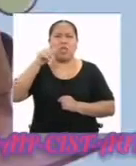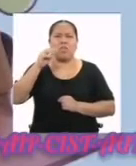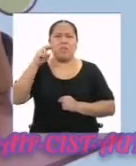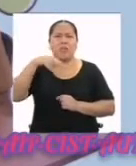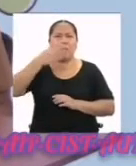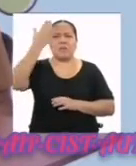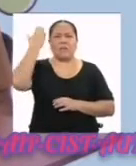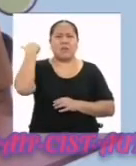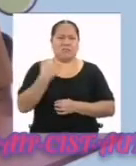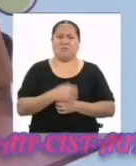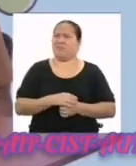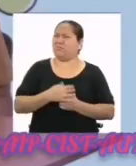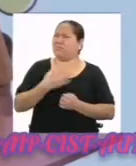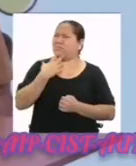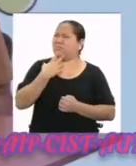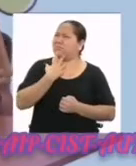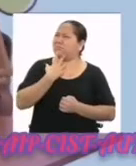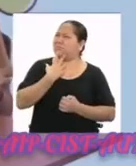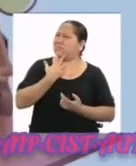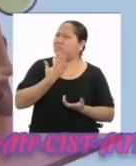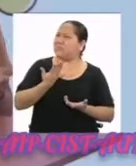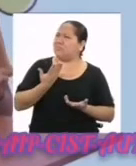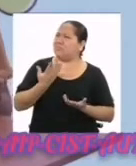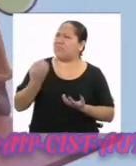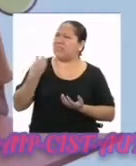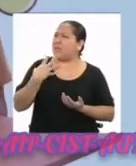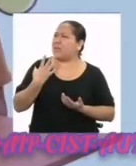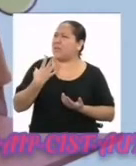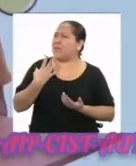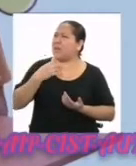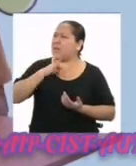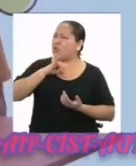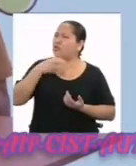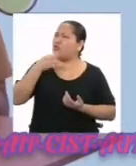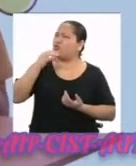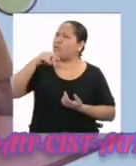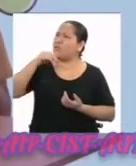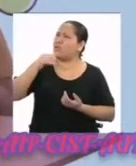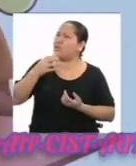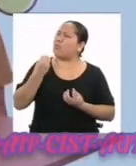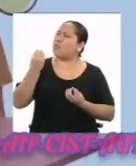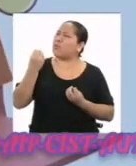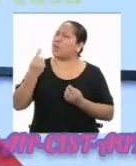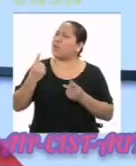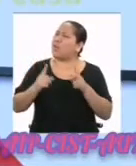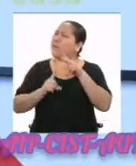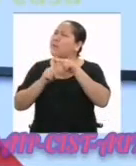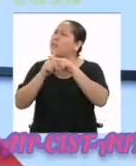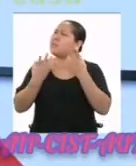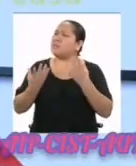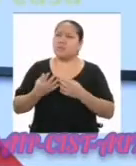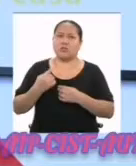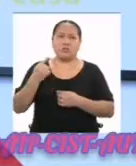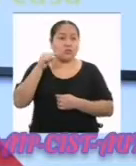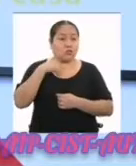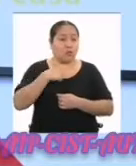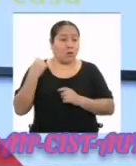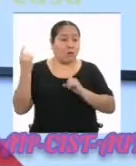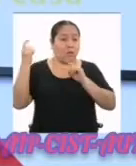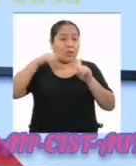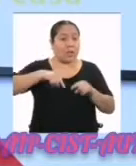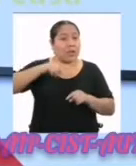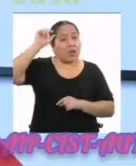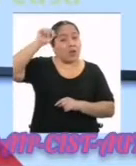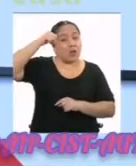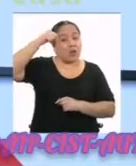pasado? Y dime, Jonathan del pasado, ¿para qué has venido o por qué estás acá? Vengo a recordarte que